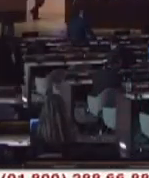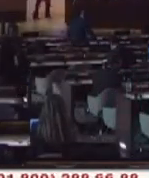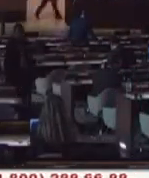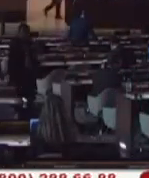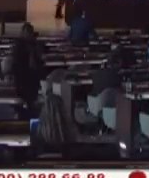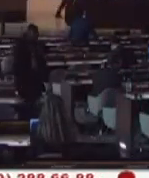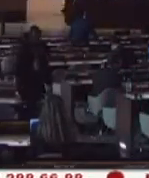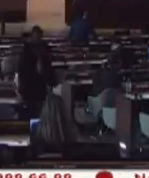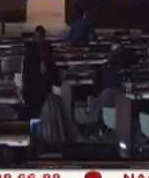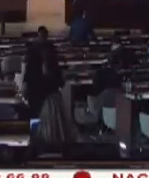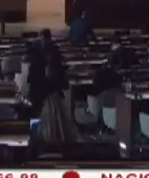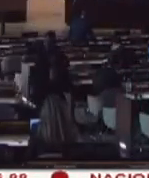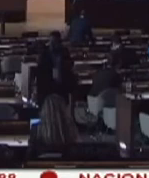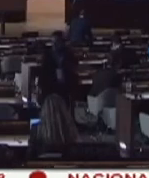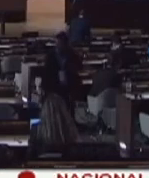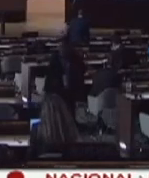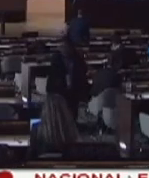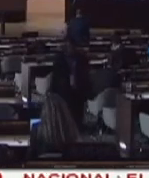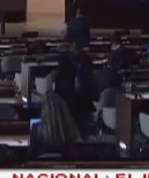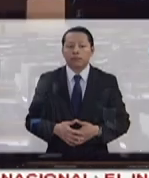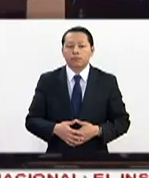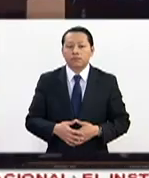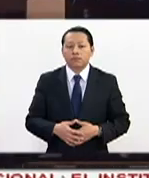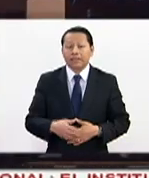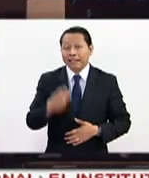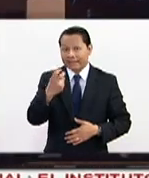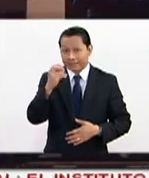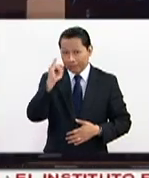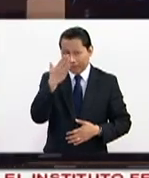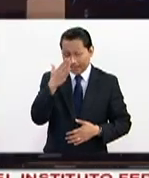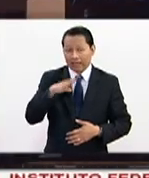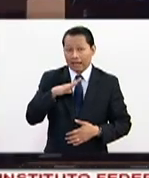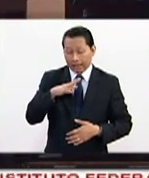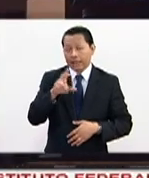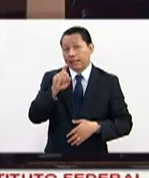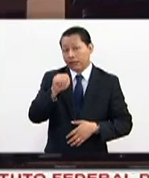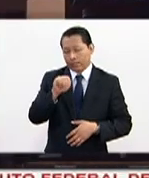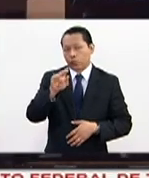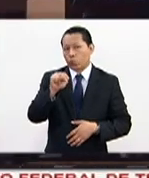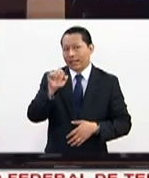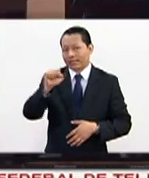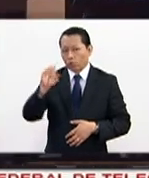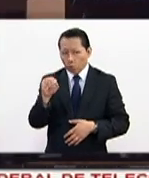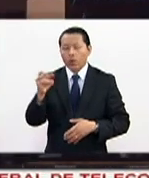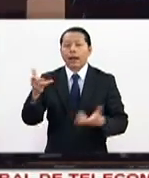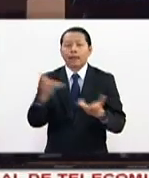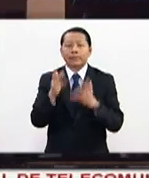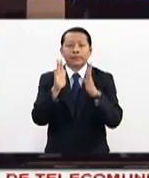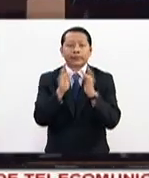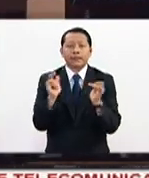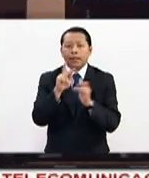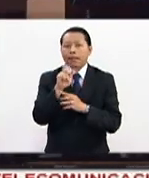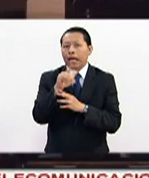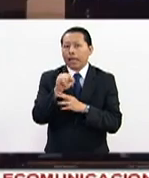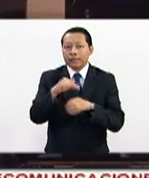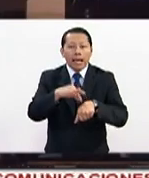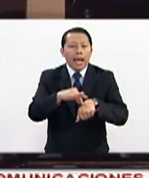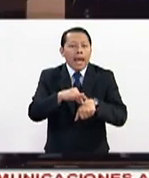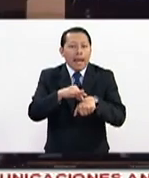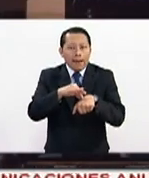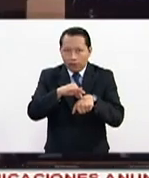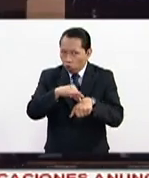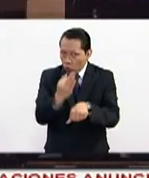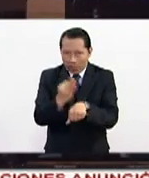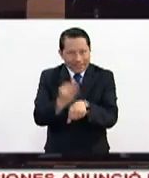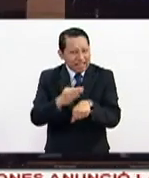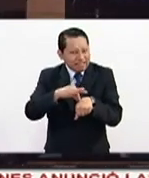Estas imágenes que estamos viendo es la 39ª Conferencia General de la UNESCO que se realiza en París. Son imágenes en vivo donde